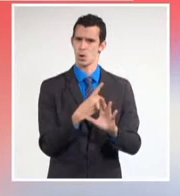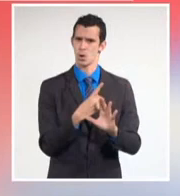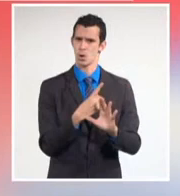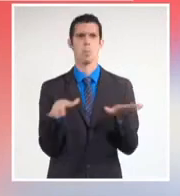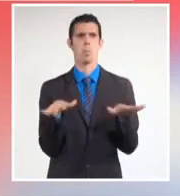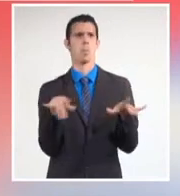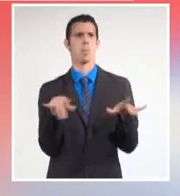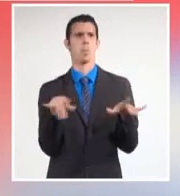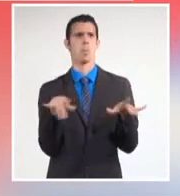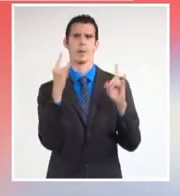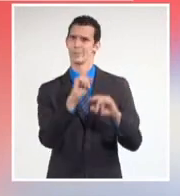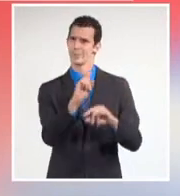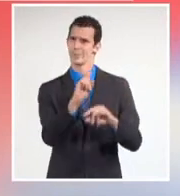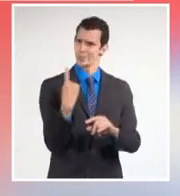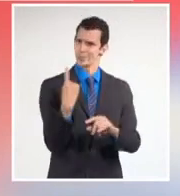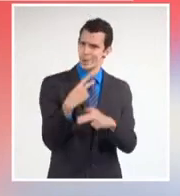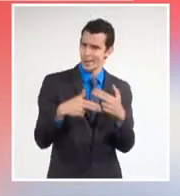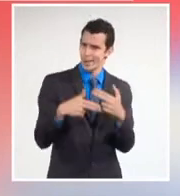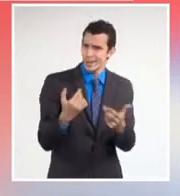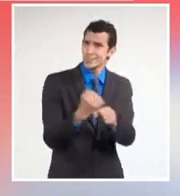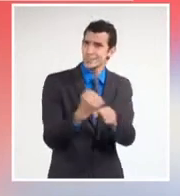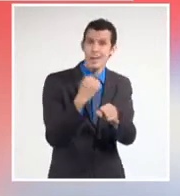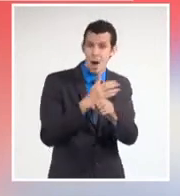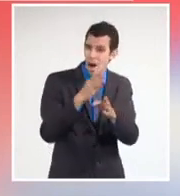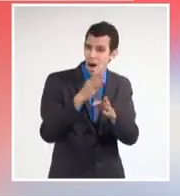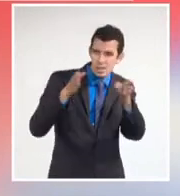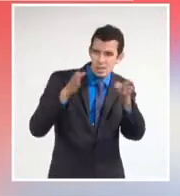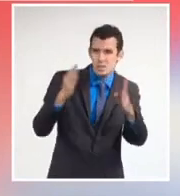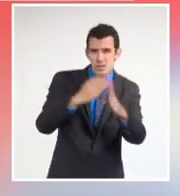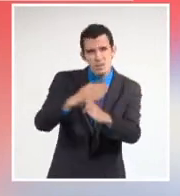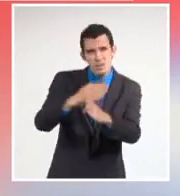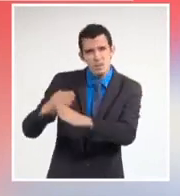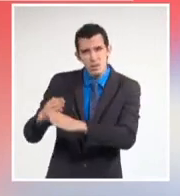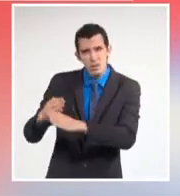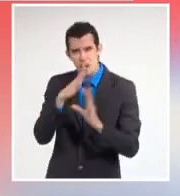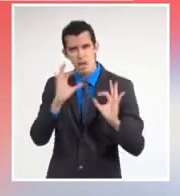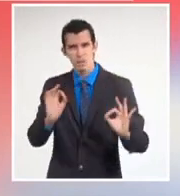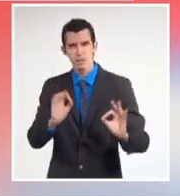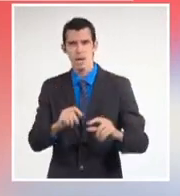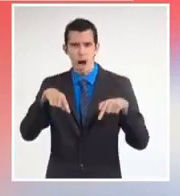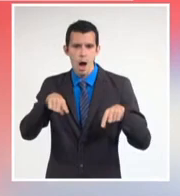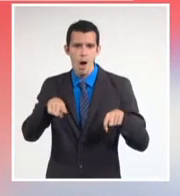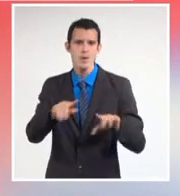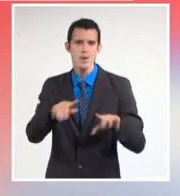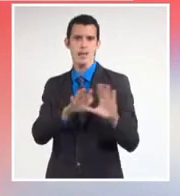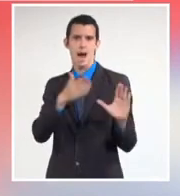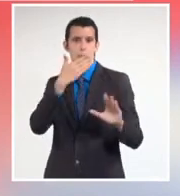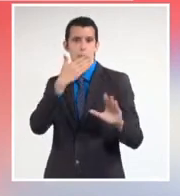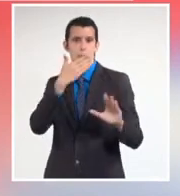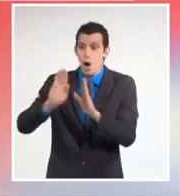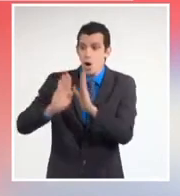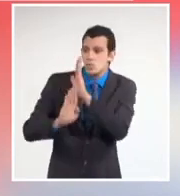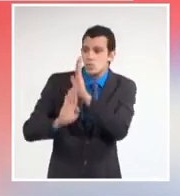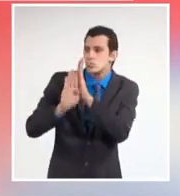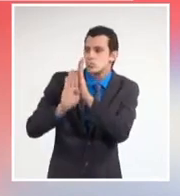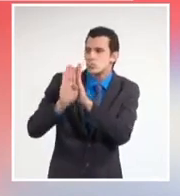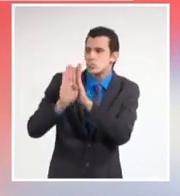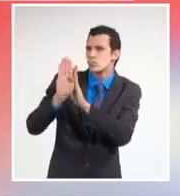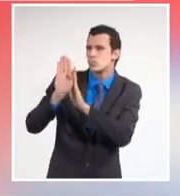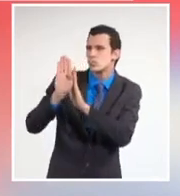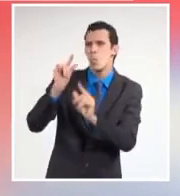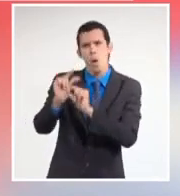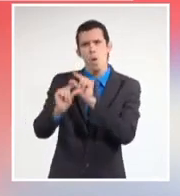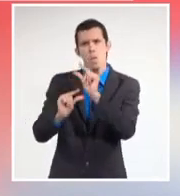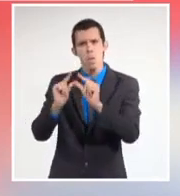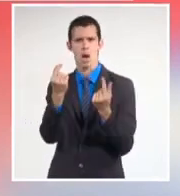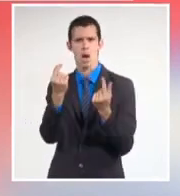que nos ponen en mejores condiciones de aprovechar ahora el inicio de la recuperación gradual de la actividad económica gracias al